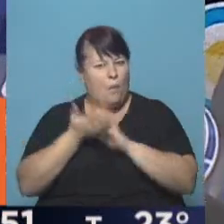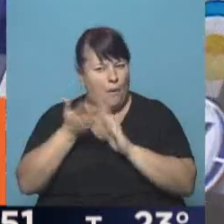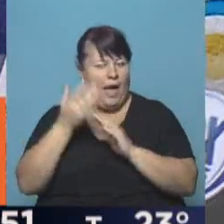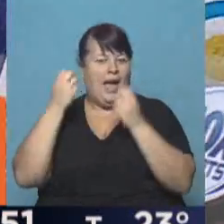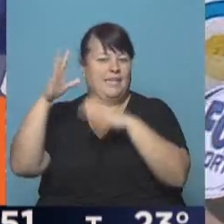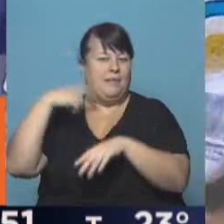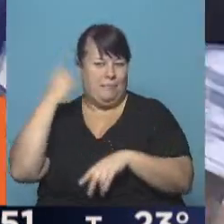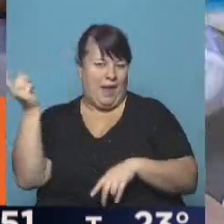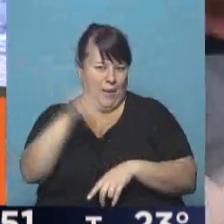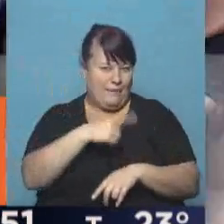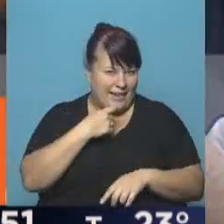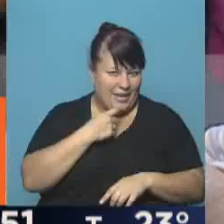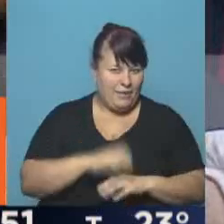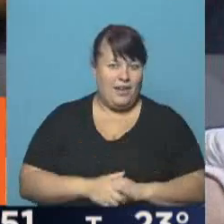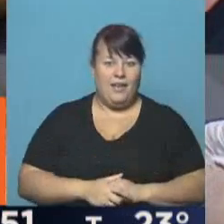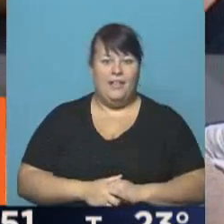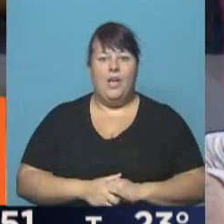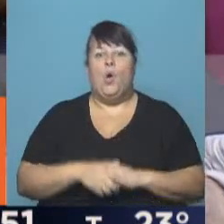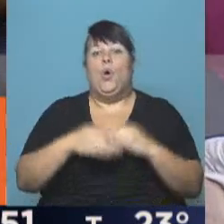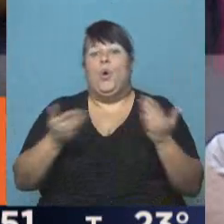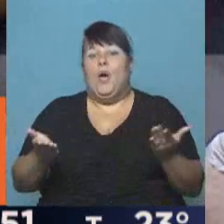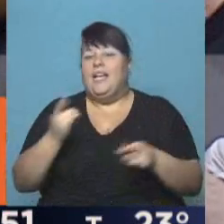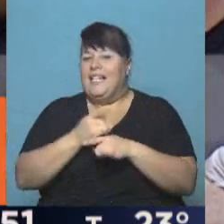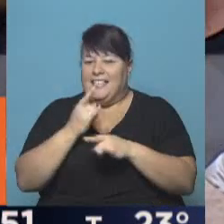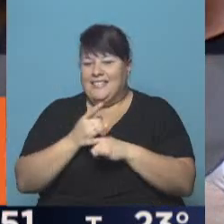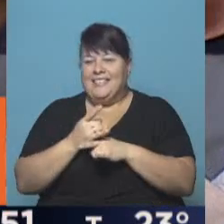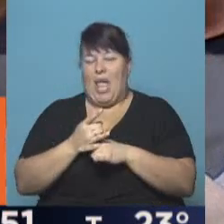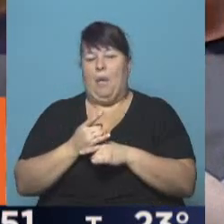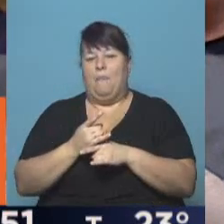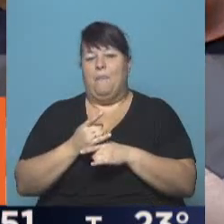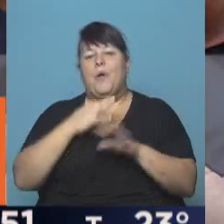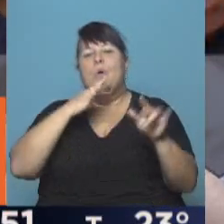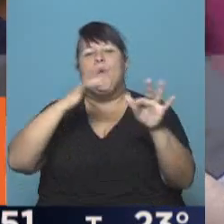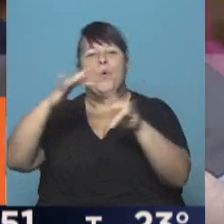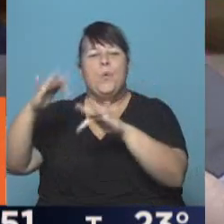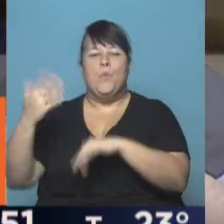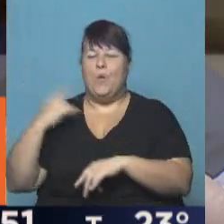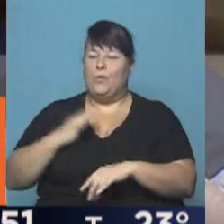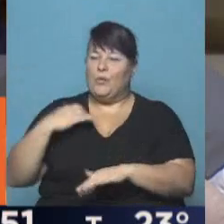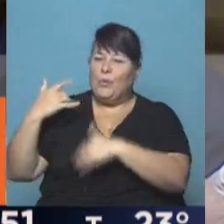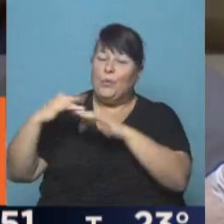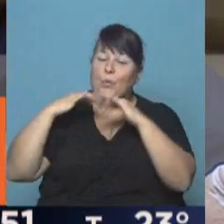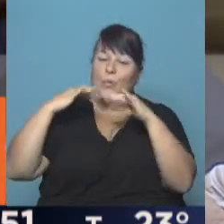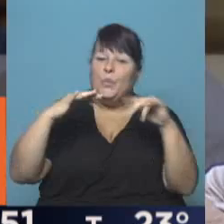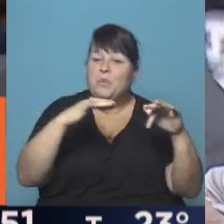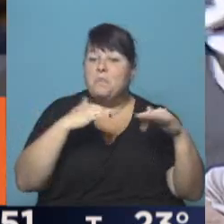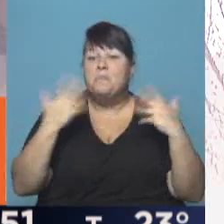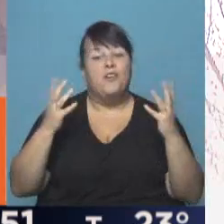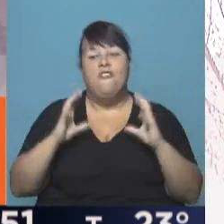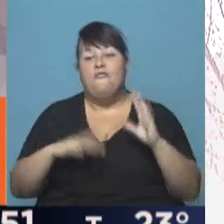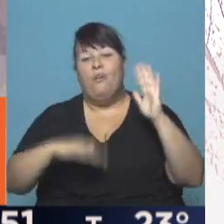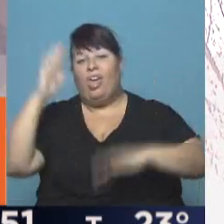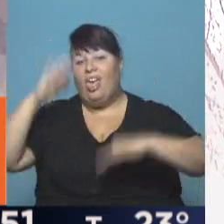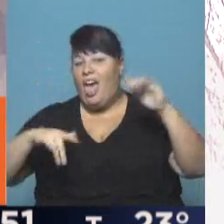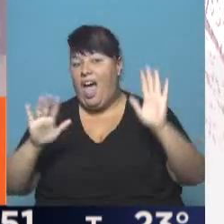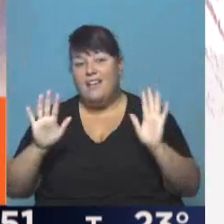dejando España iba a ser River? Bueno, siempre se rumoreaba estos últimos años, pero bueno, el fútbol tiene